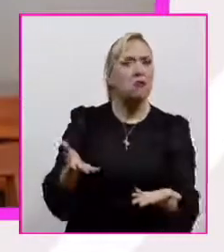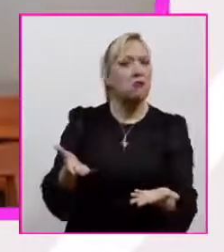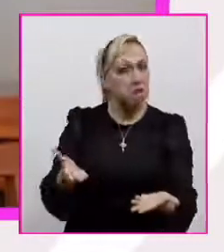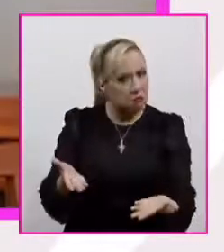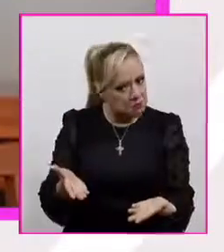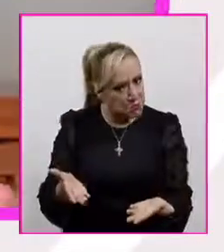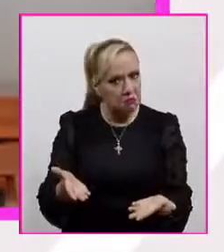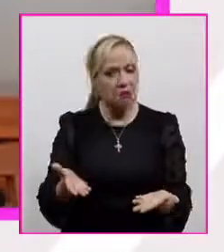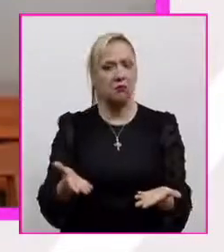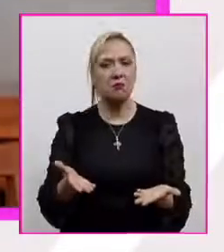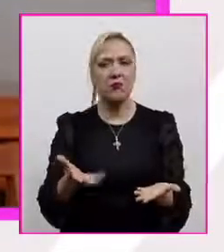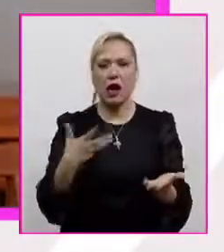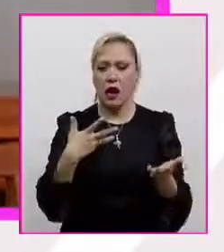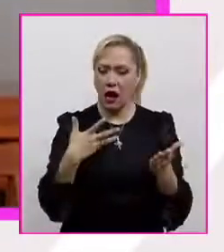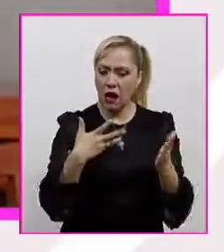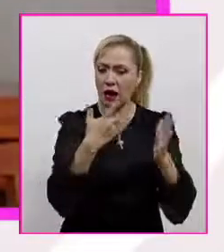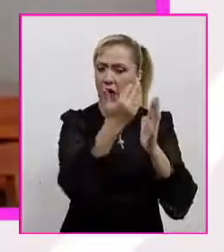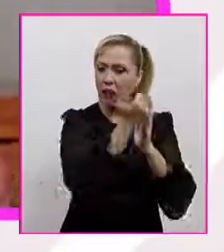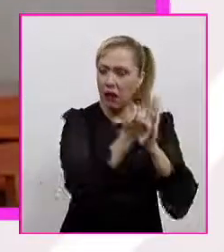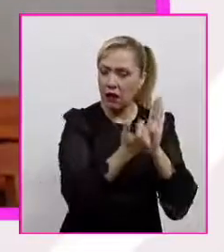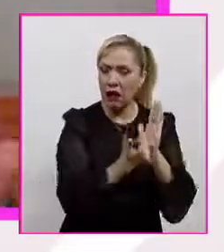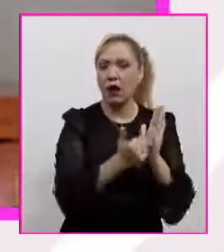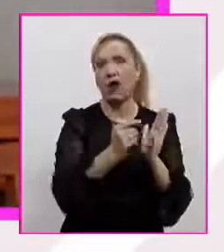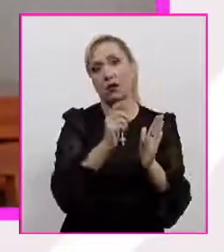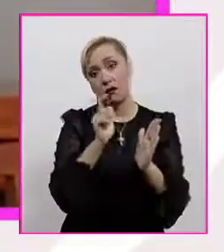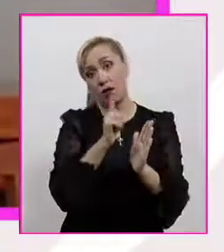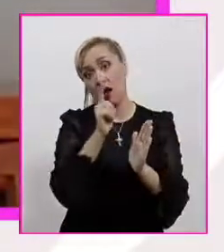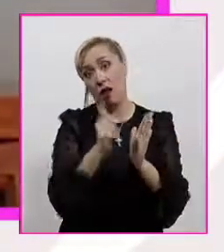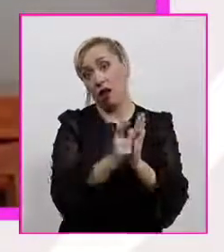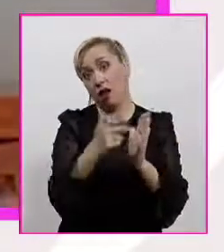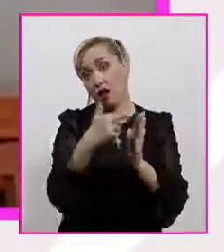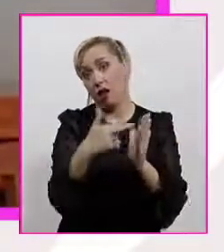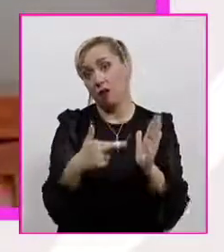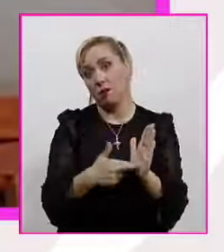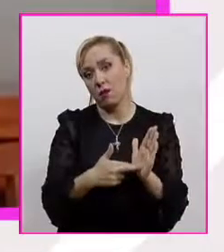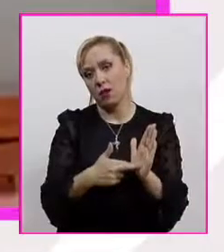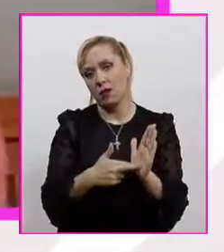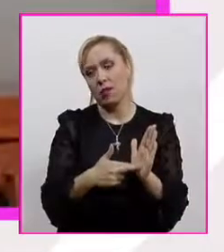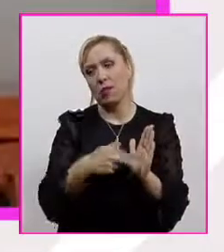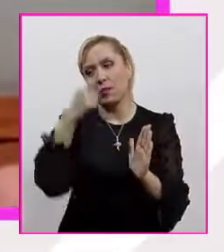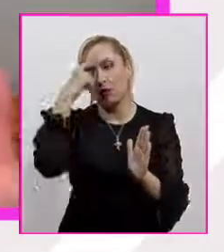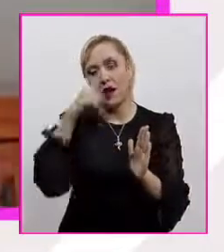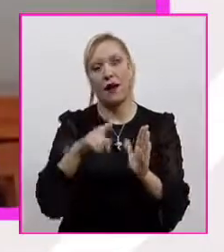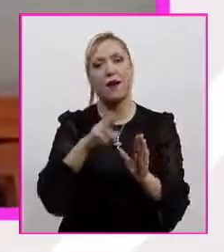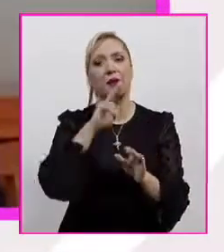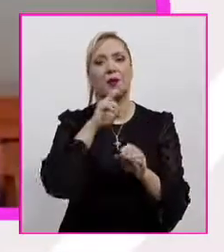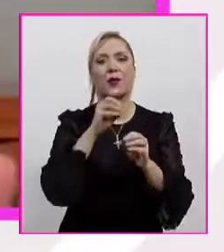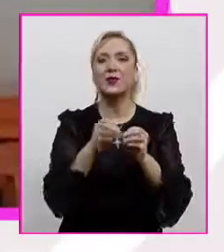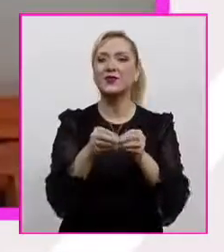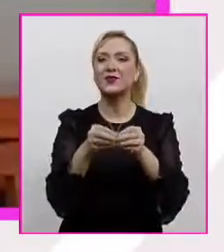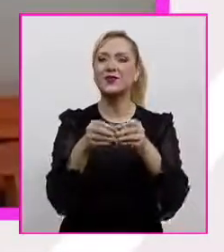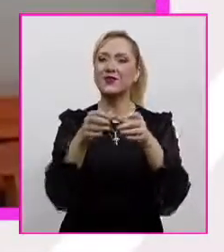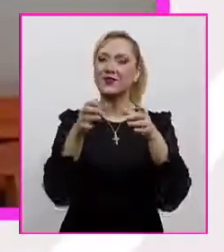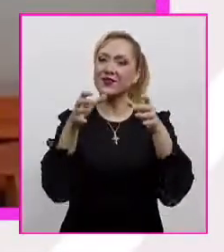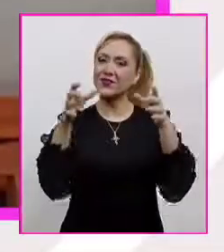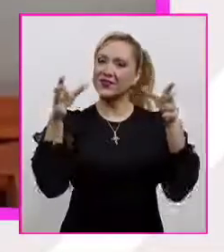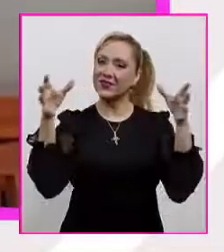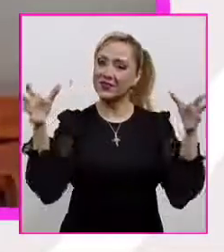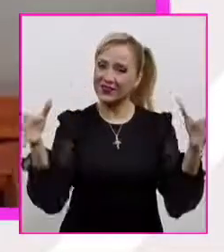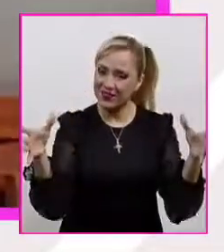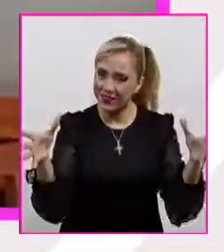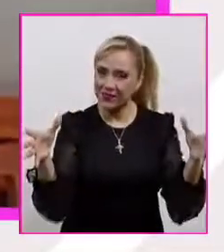y este entorno legislativo y este entorno reglamentario que permite un desarrollo y además